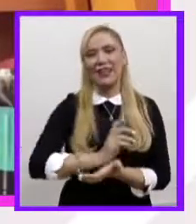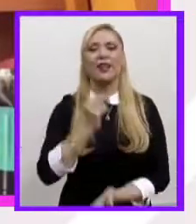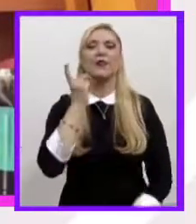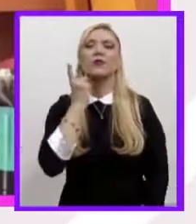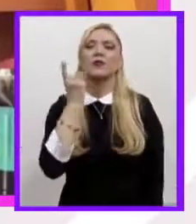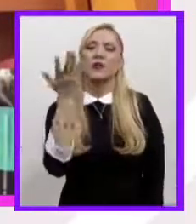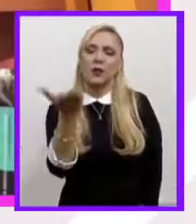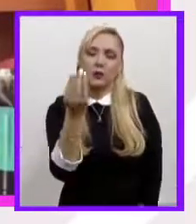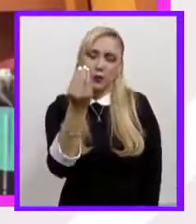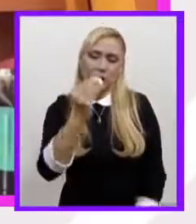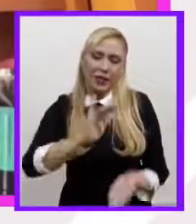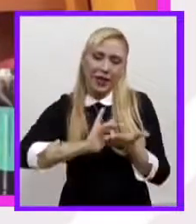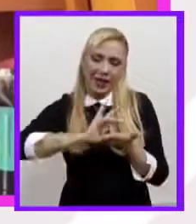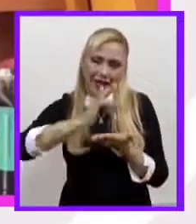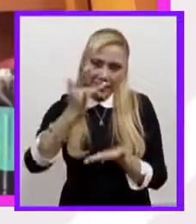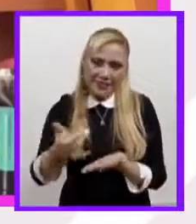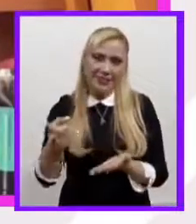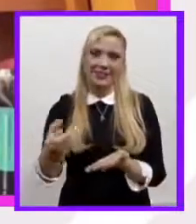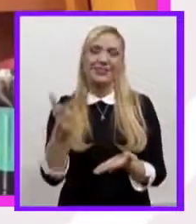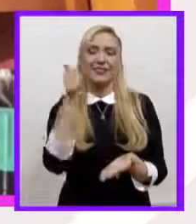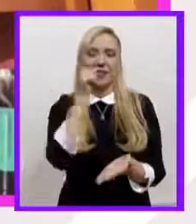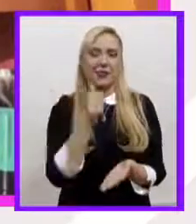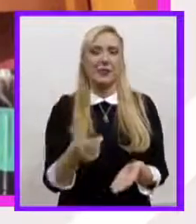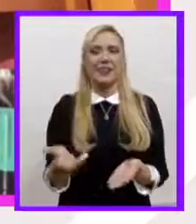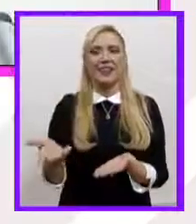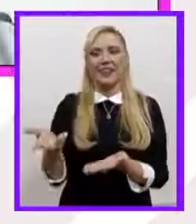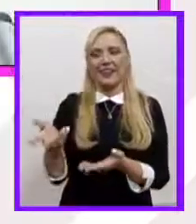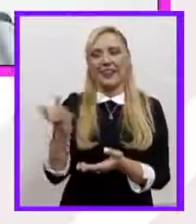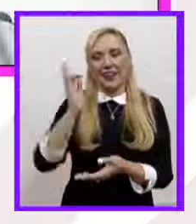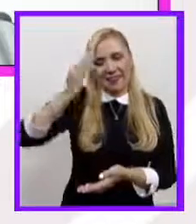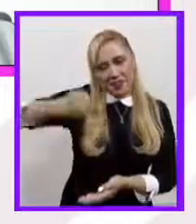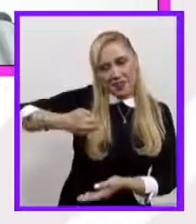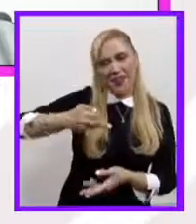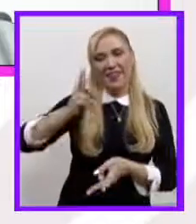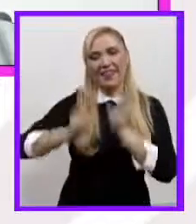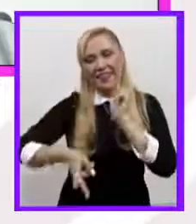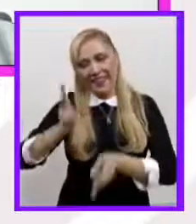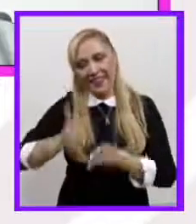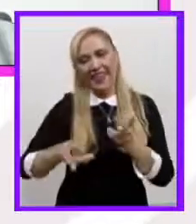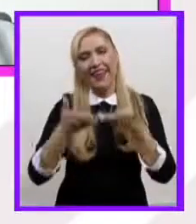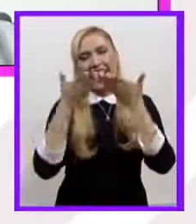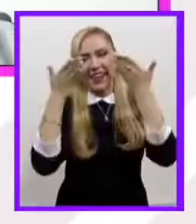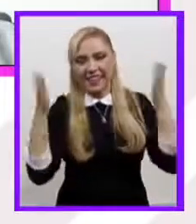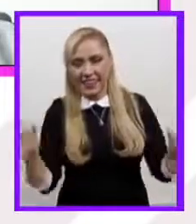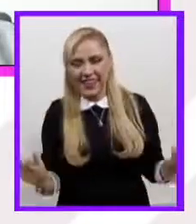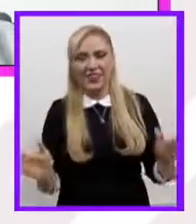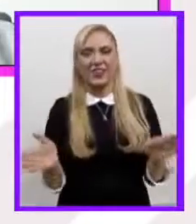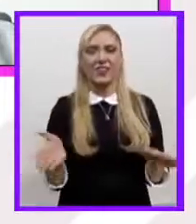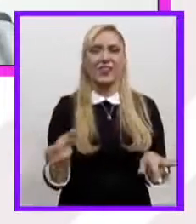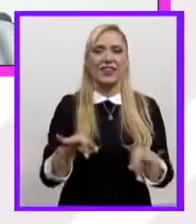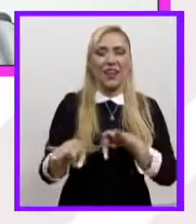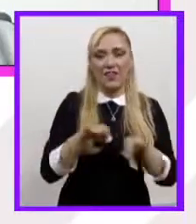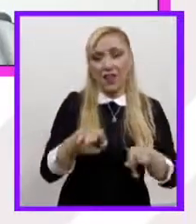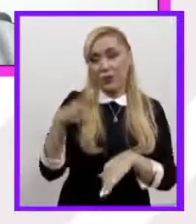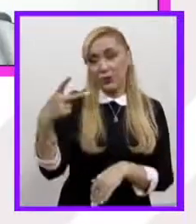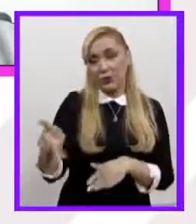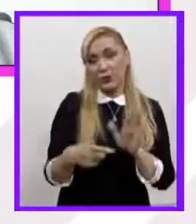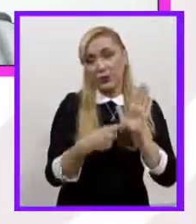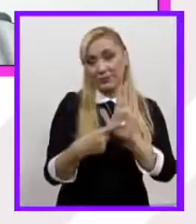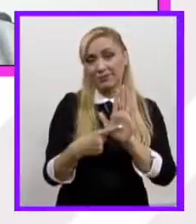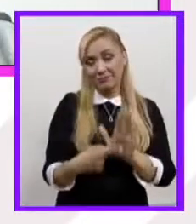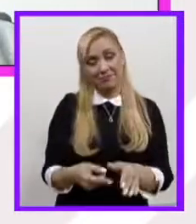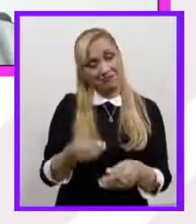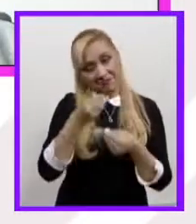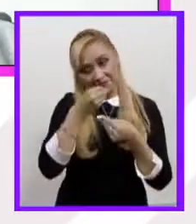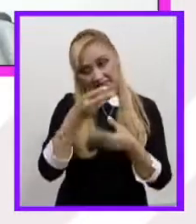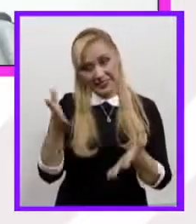siempre muchísimo tu disposición a acompañarnos, a conversar, a ser siempre tan abierto, respeto en cuanto al trabajo que estás haciendo en el